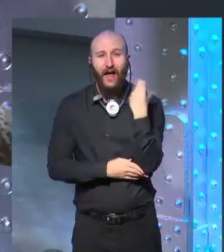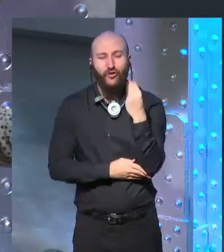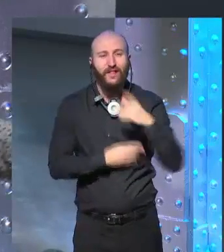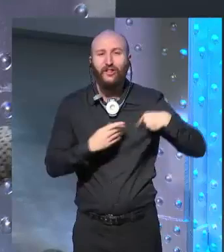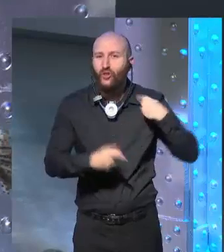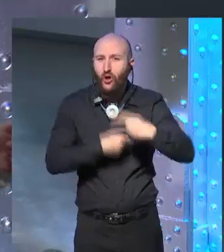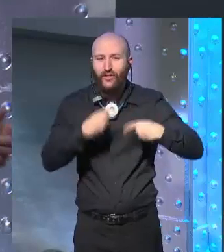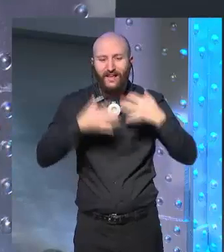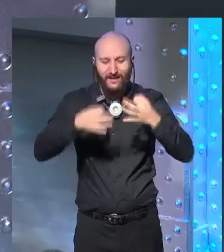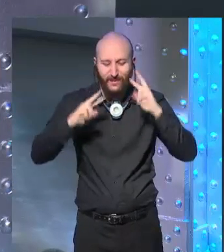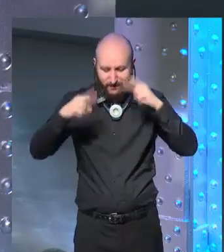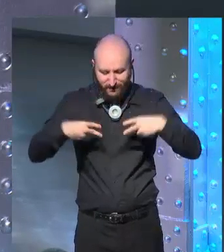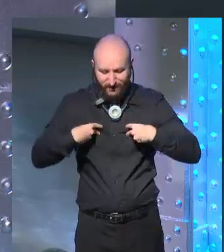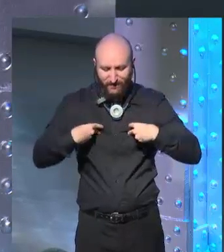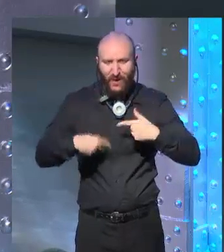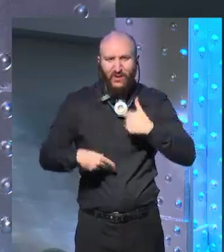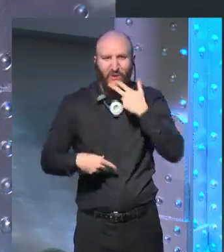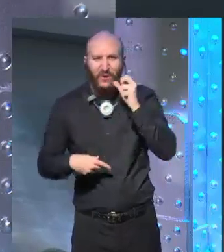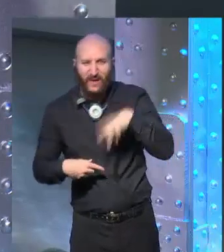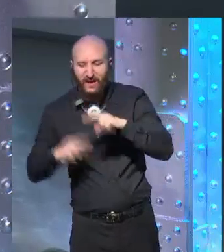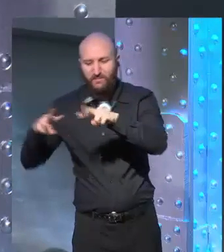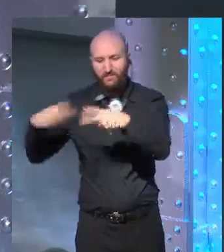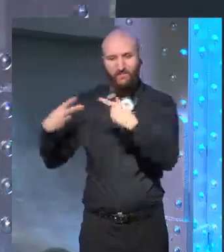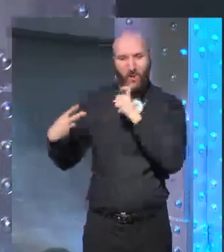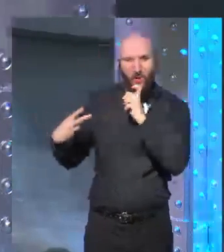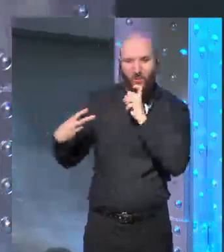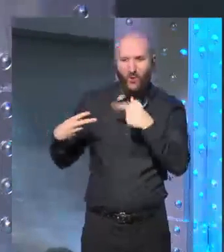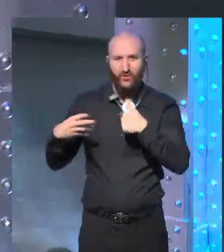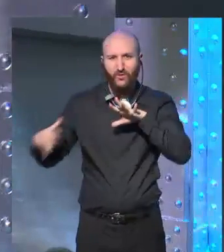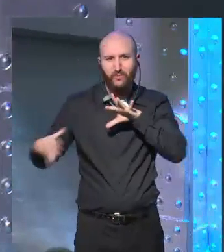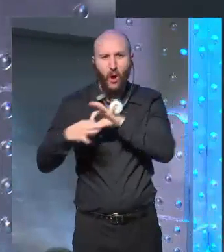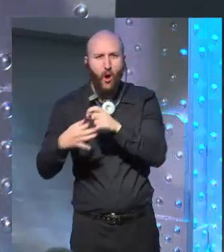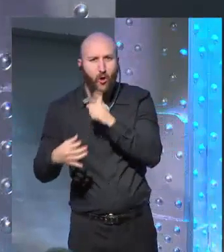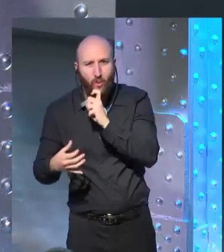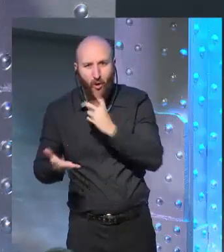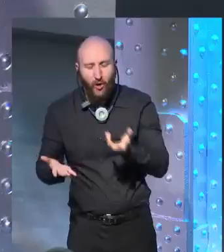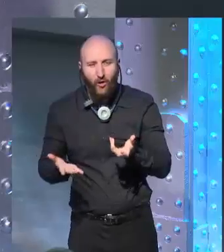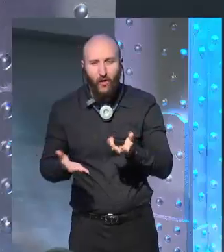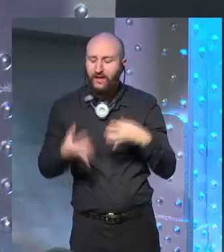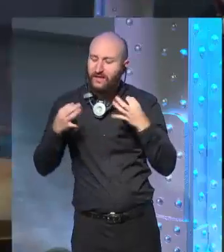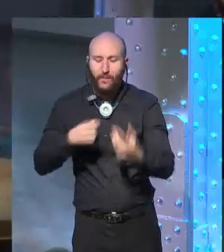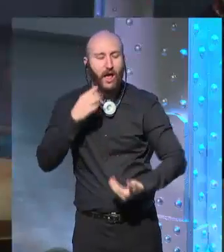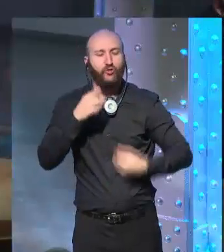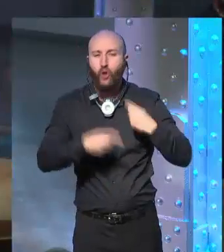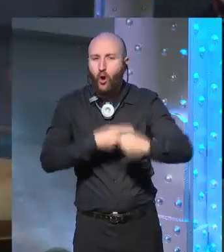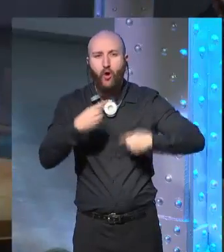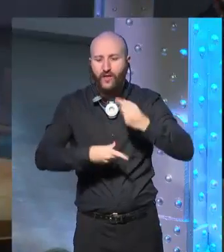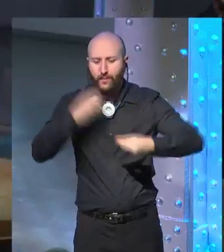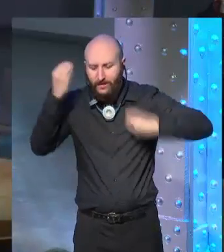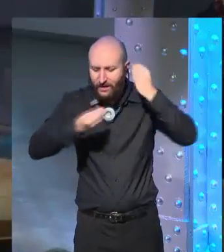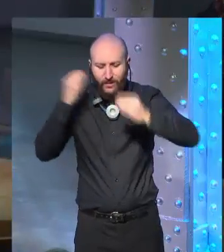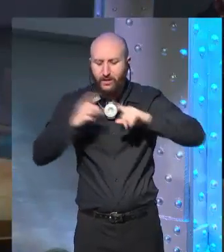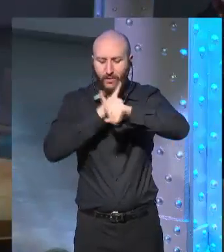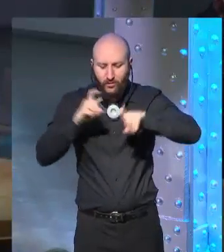nos planteamos preguntas. ¿Quiénes somos? ¿Cómo nos ven los demás? ¿Cómo encajo? Todos los días nos planteamos estas preguntas todo el rato. En